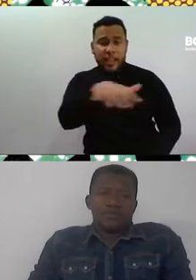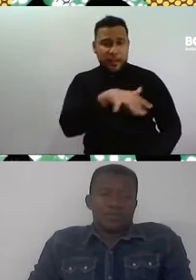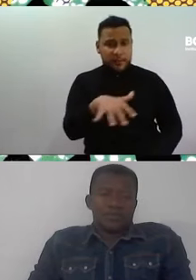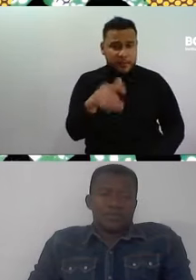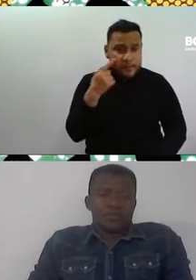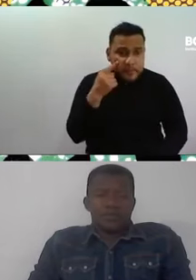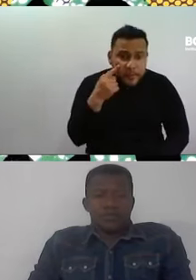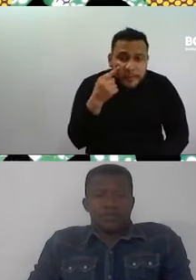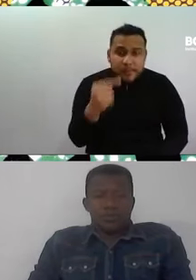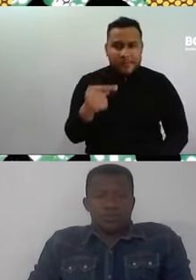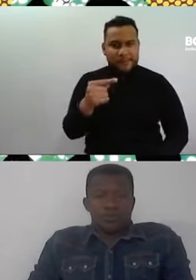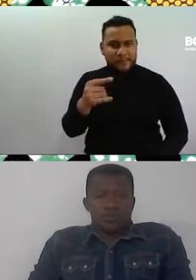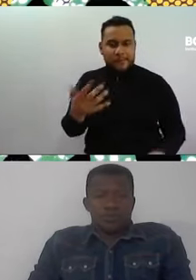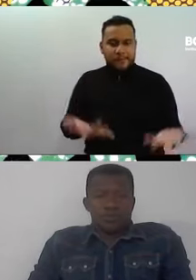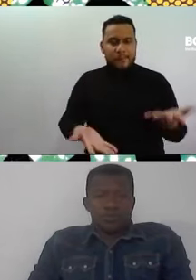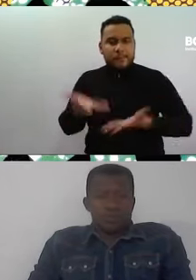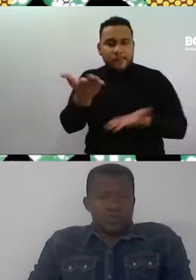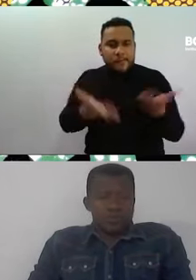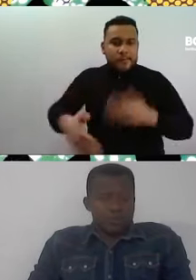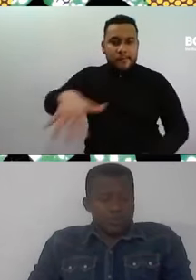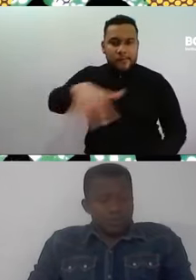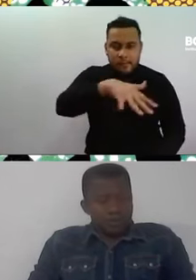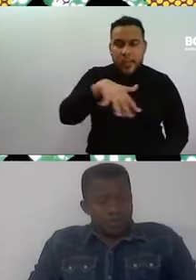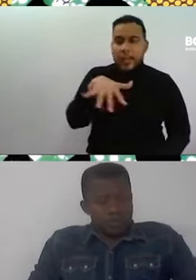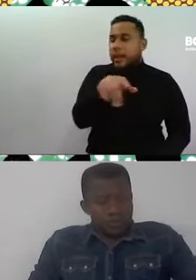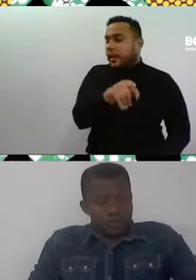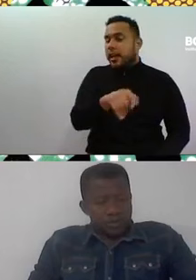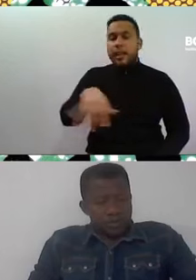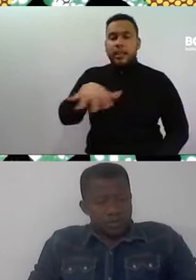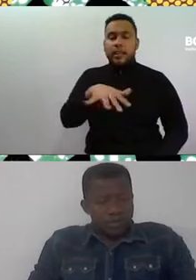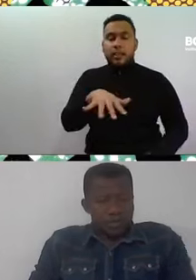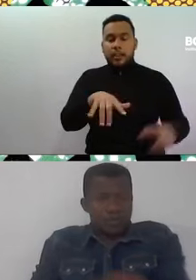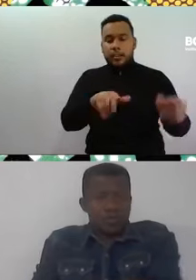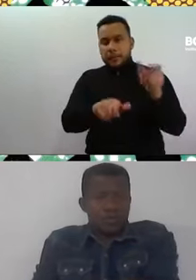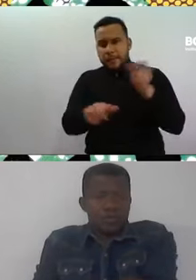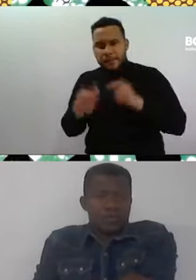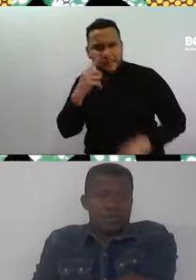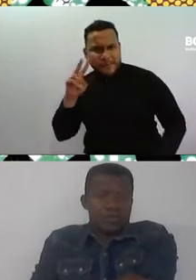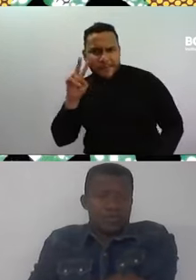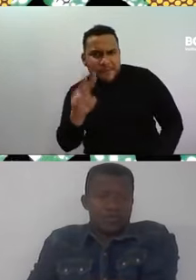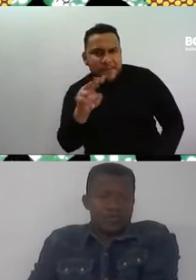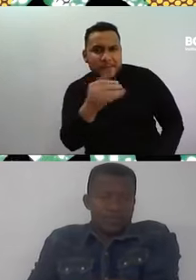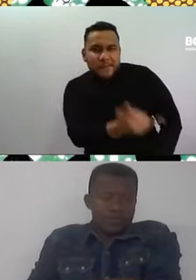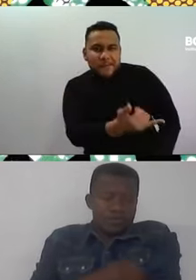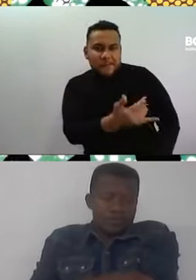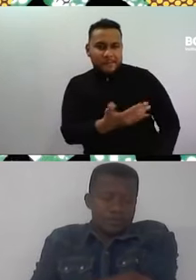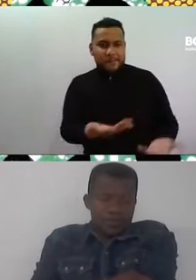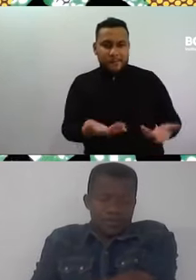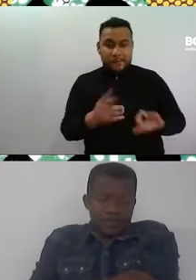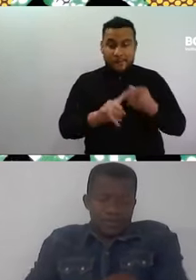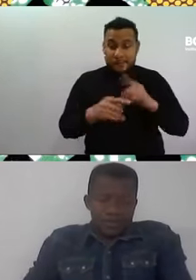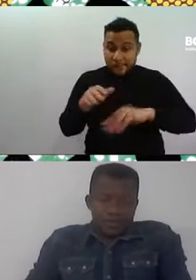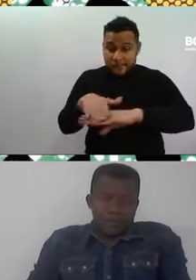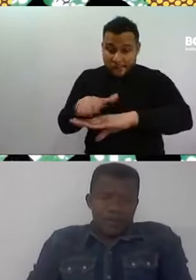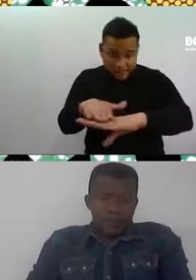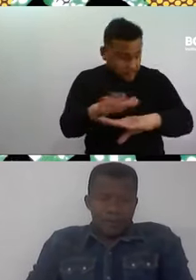conozco como Bernardino, yo lo conozco como Jopín. Como Jopín. Aninito.